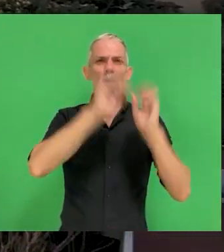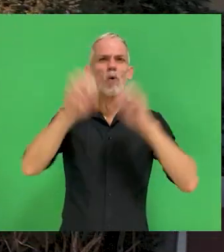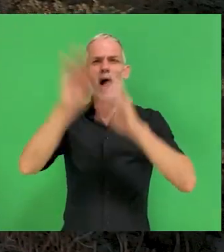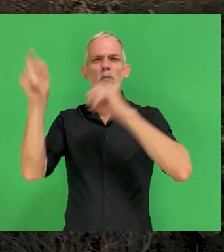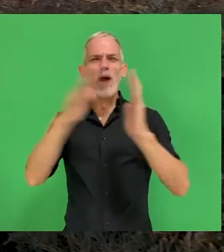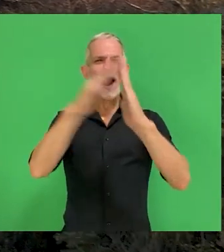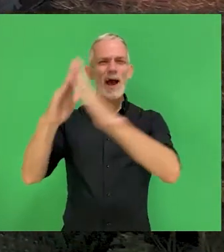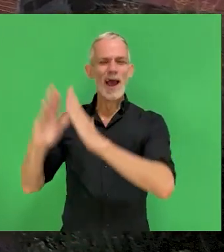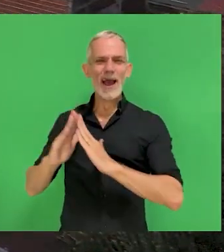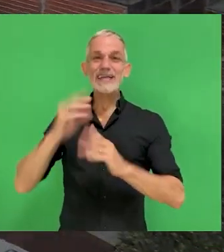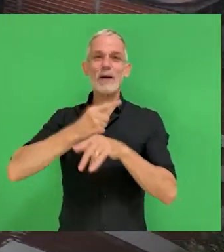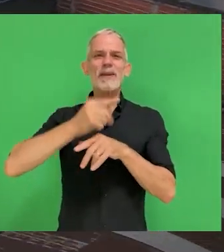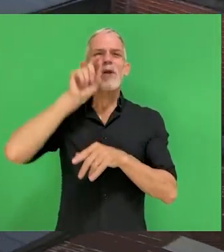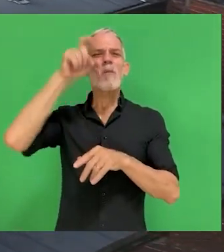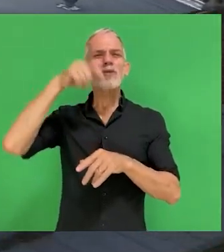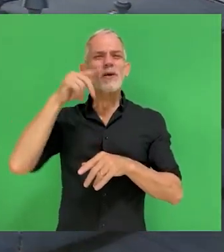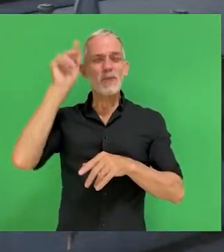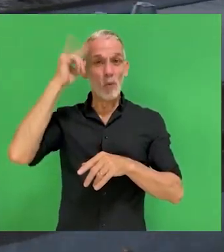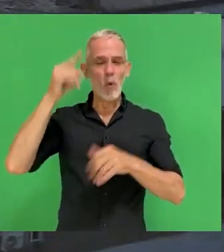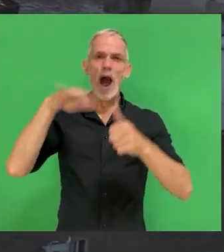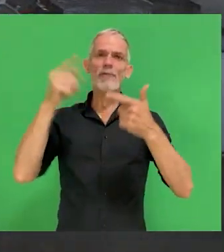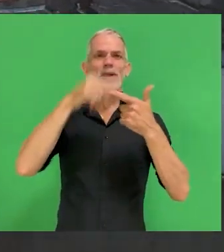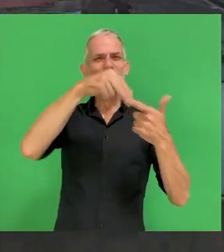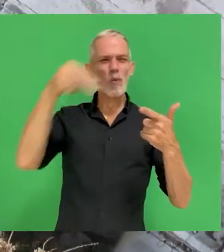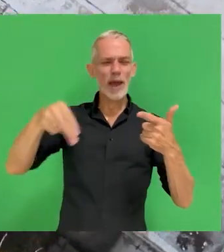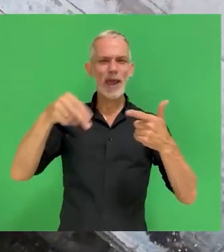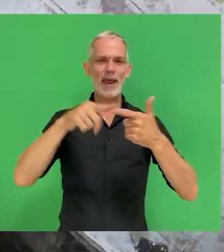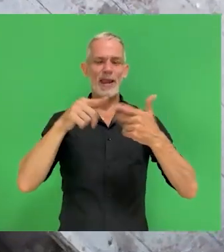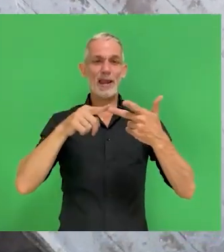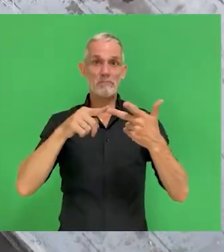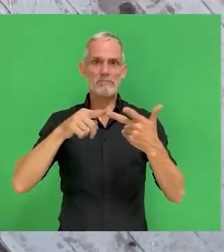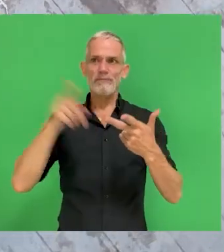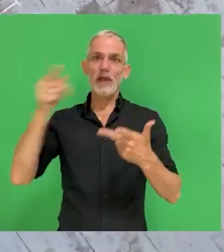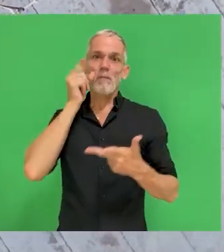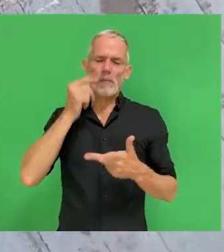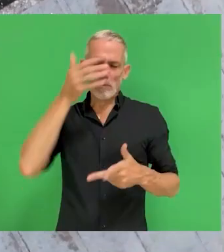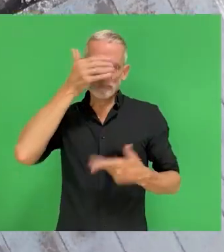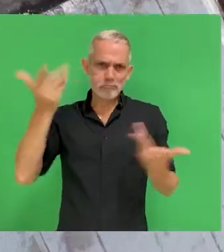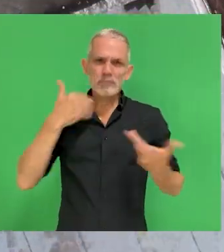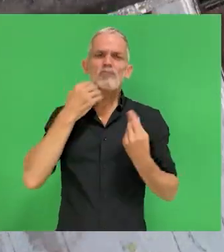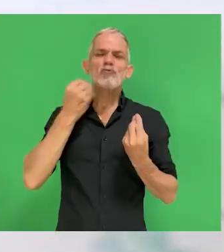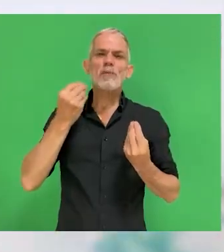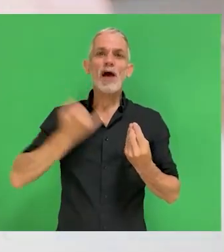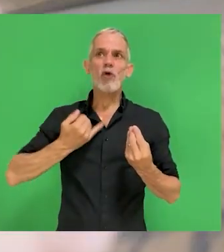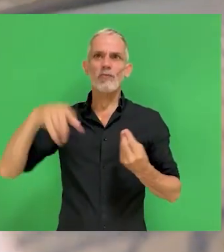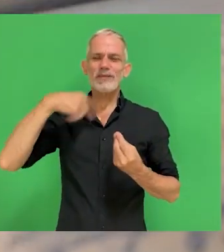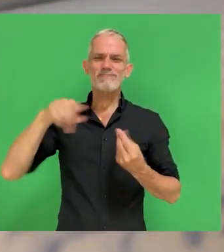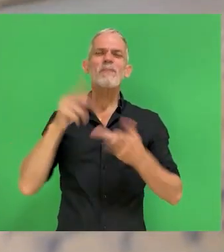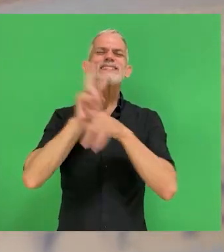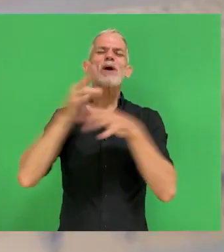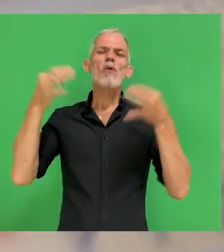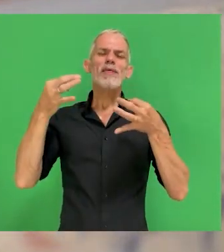lugares, primero en Montevideo, después en Neuquén, y él nunca supo dónde estábamos exactamente por